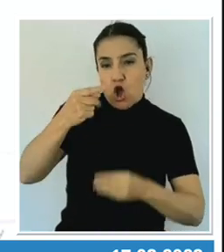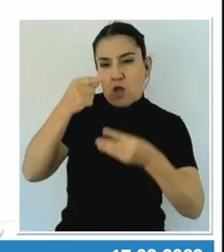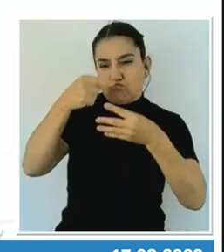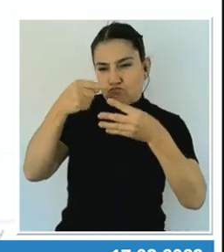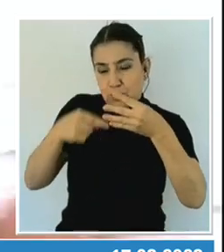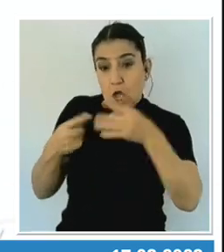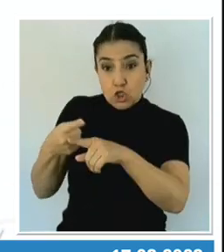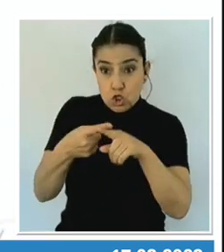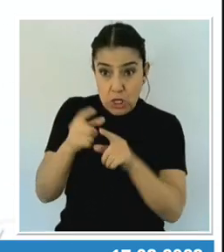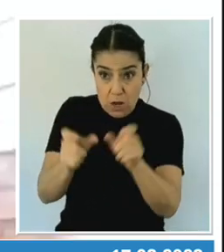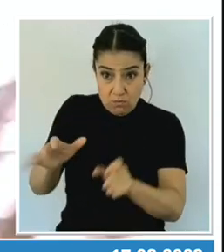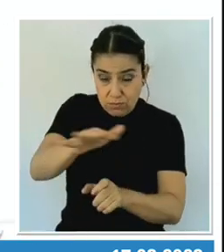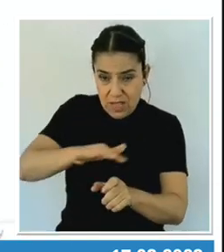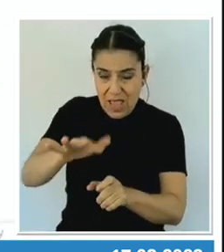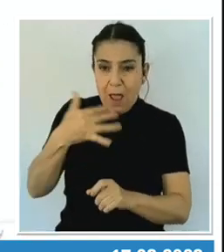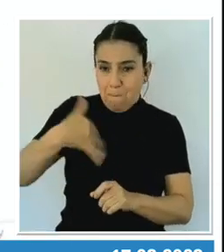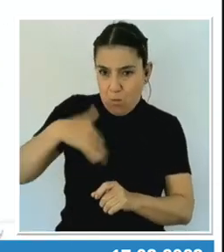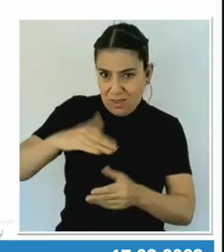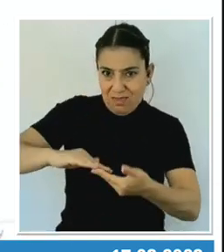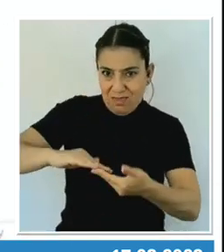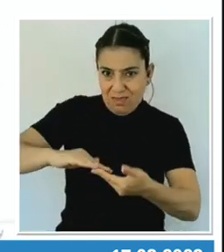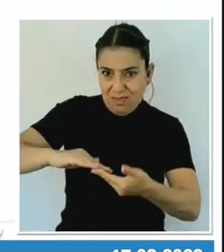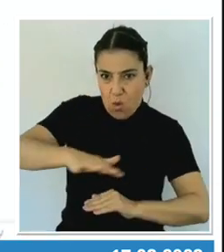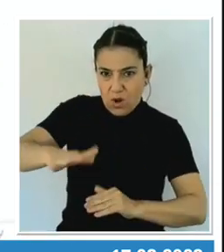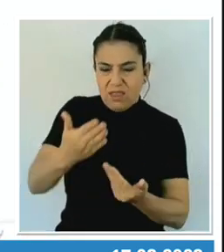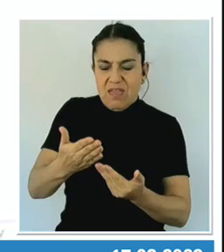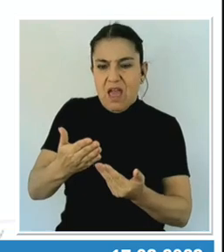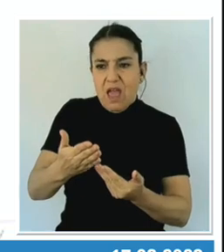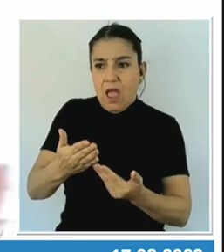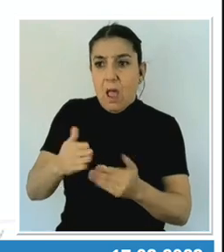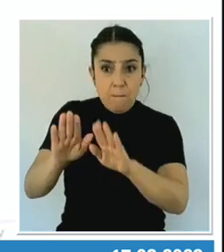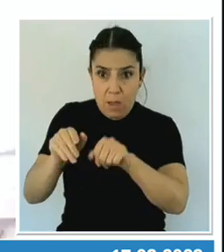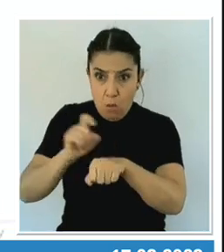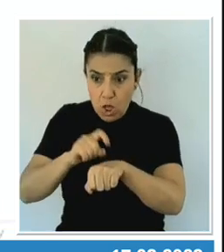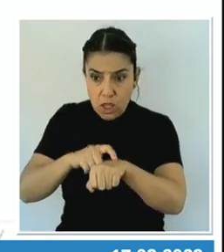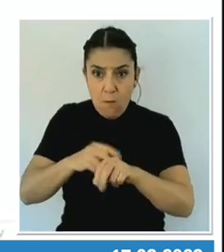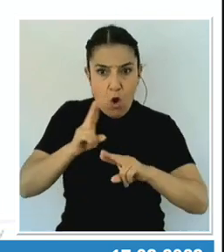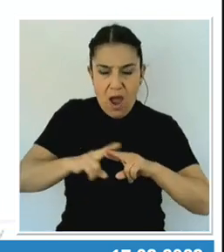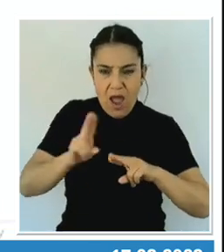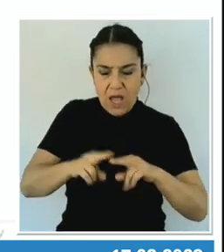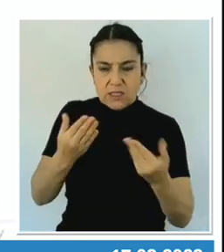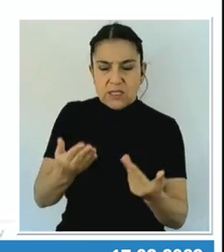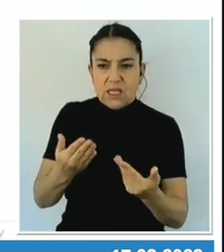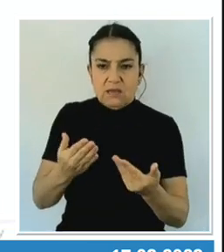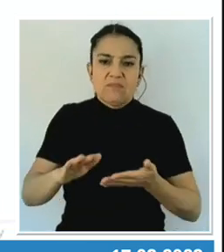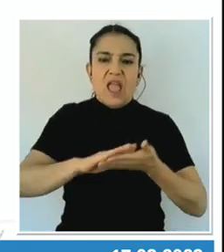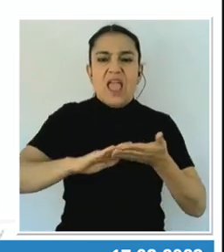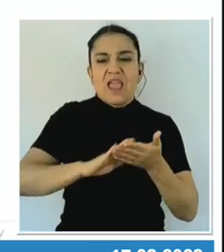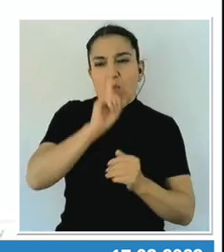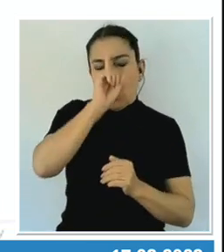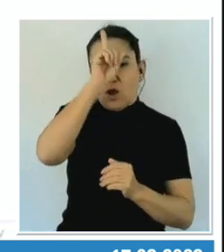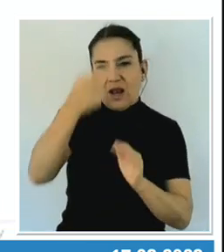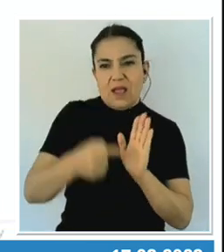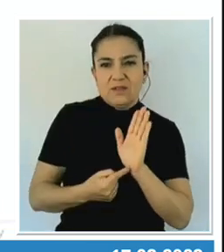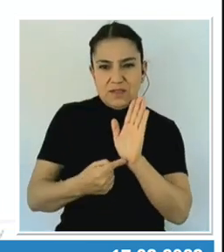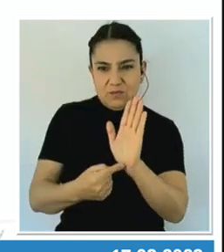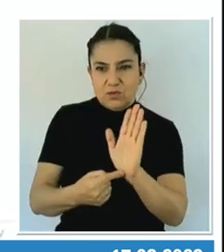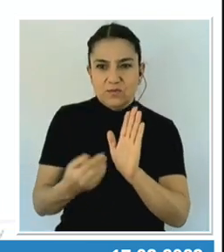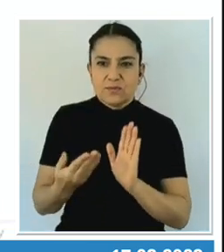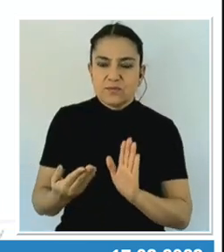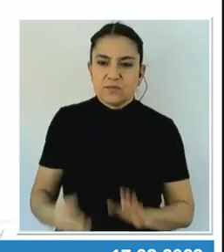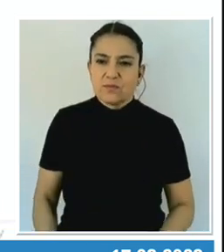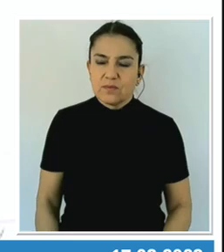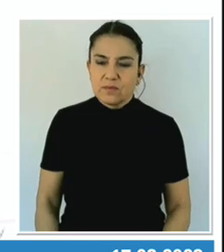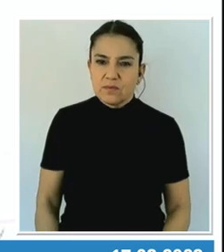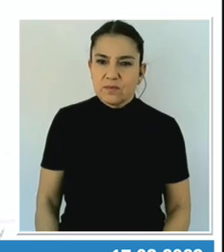comunidad y hacer incluso varias de esas cosas a la vez, ¿no? Un ejemplo clásico de esto es la igualdad. Suele